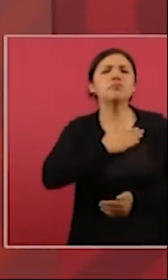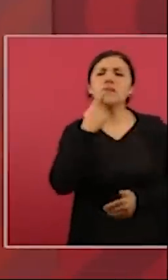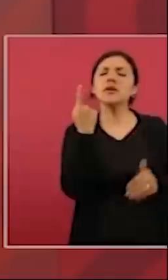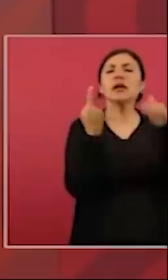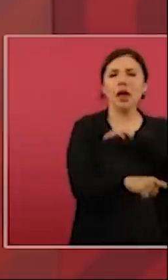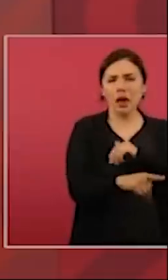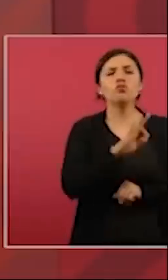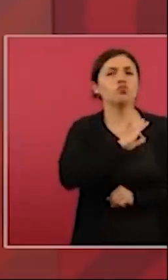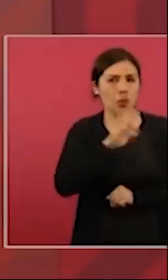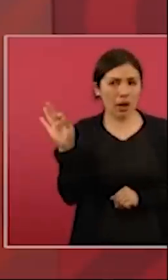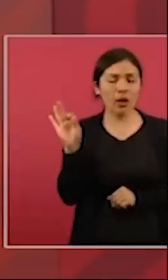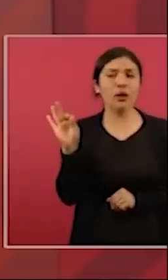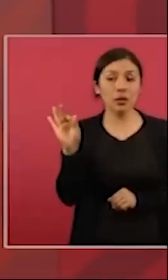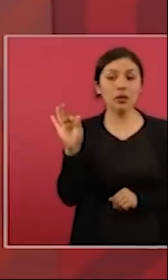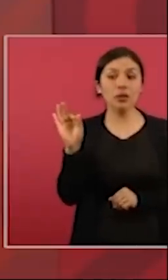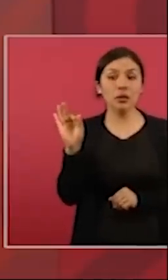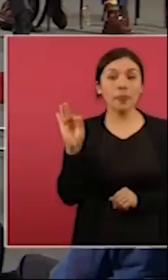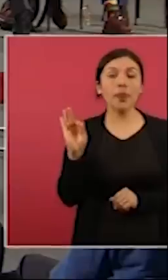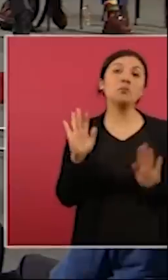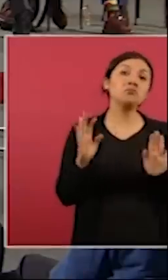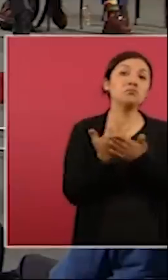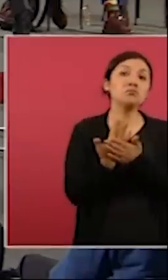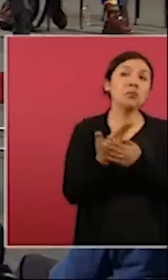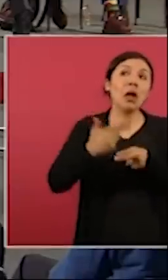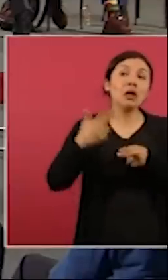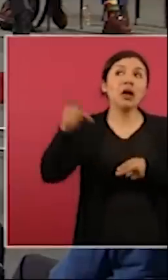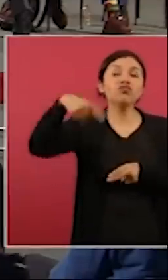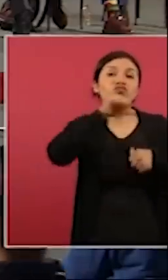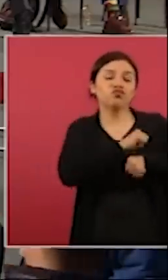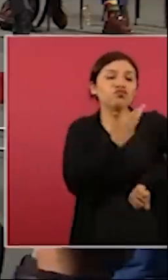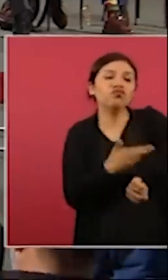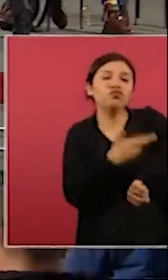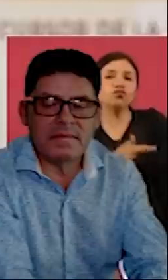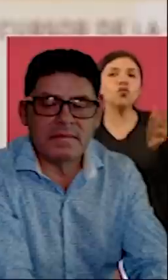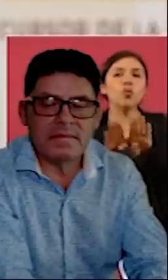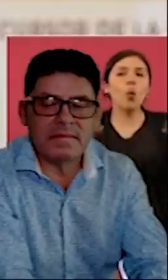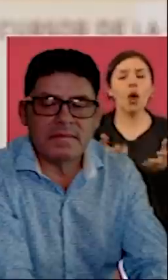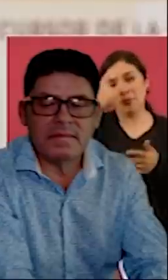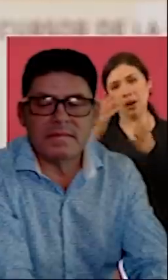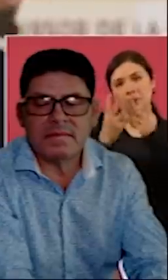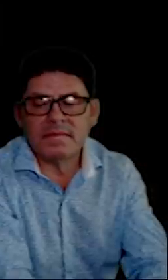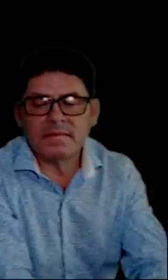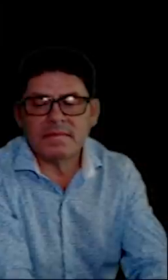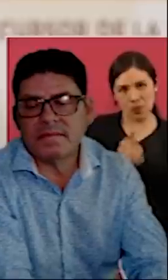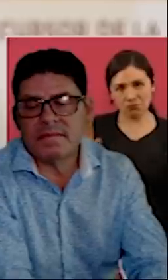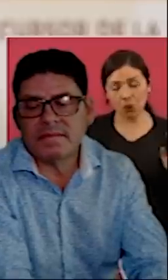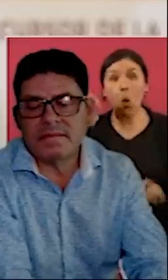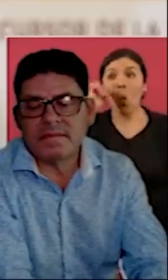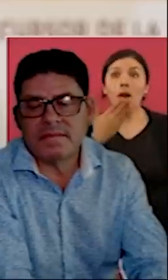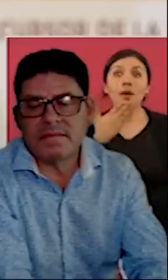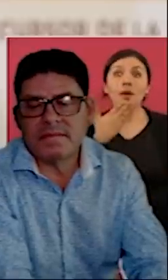y esperar a que la autoridad competente resuelva. Y ojalá y resuelvan